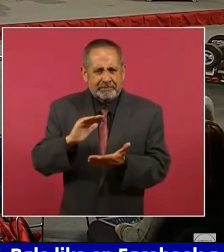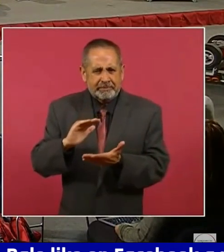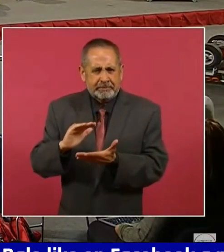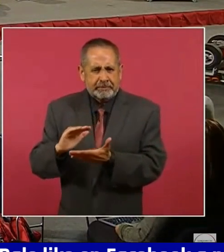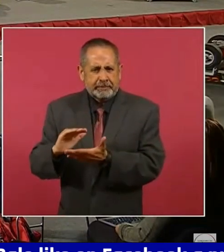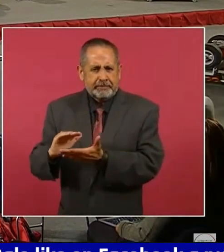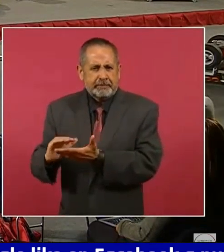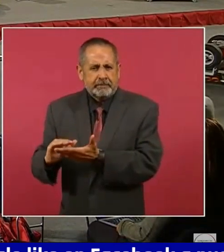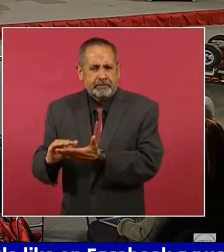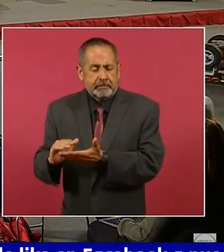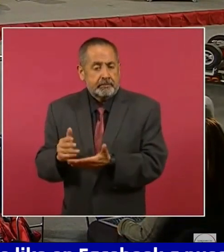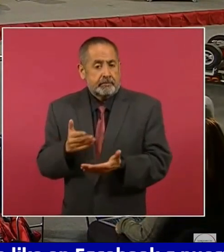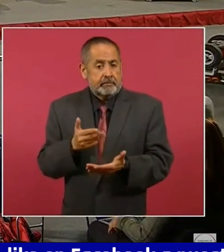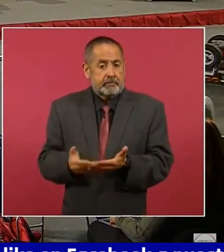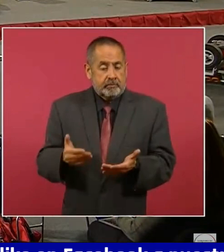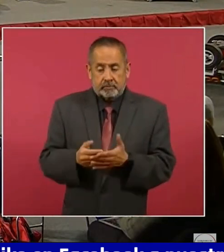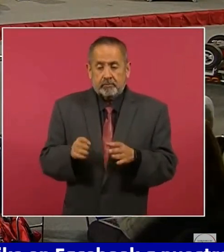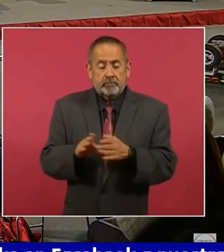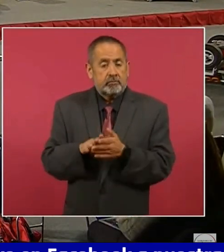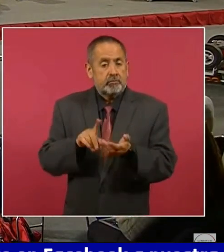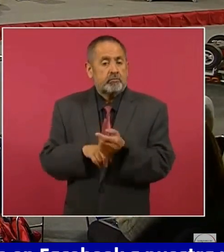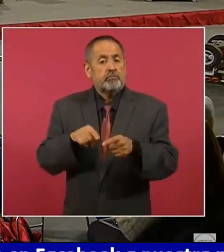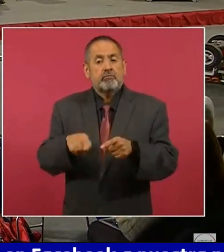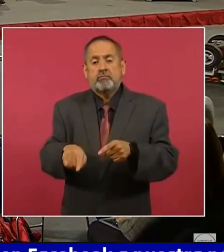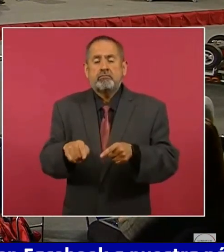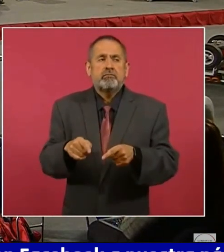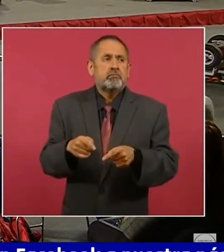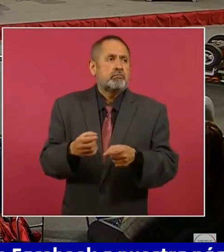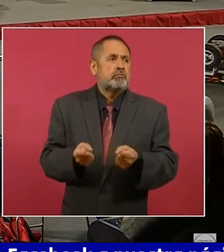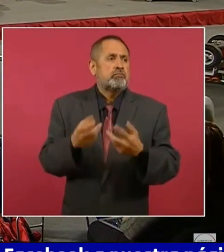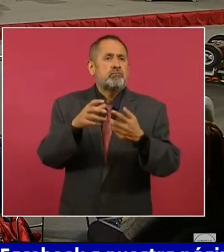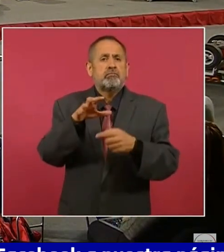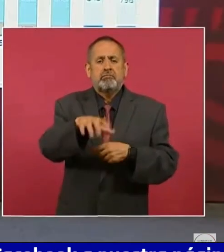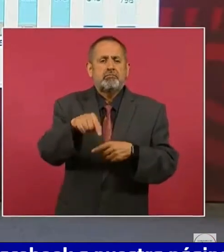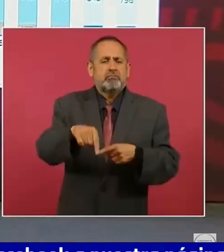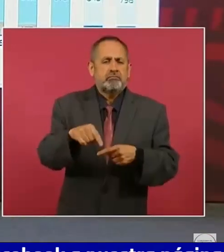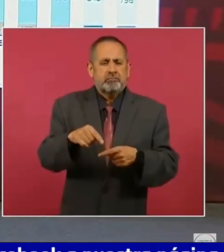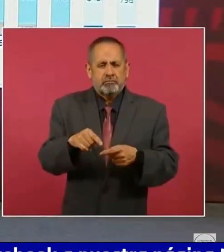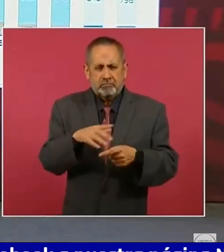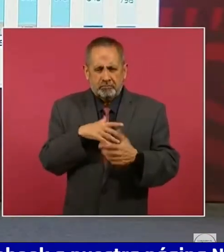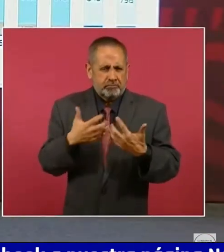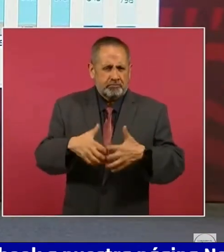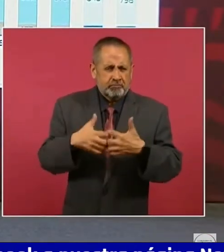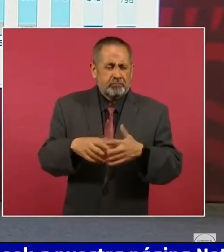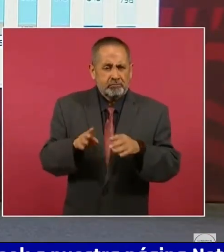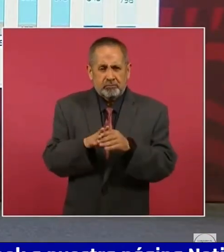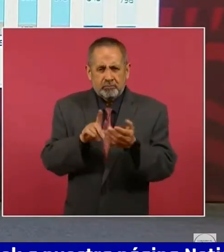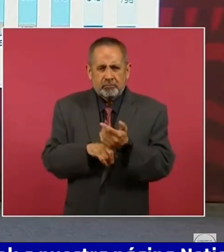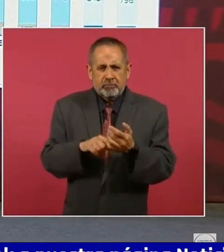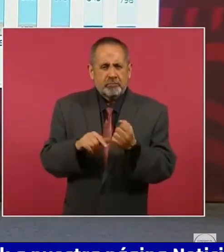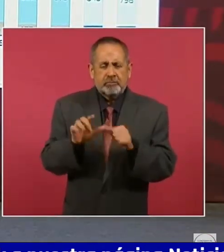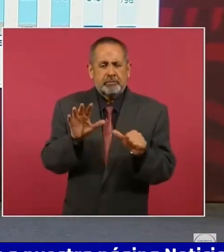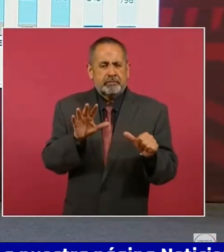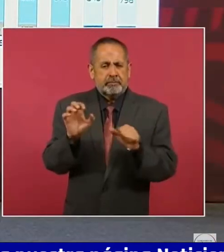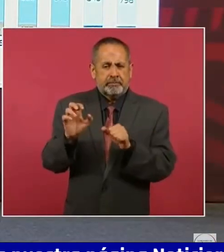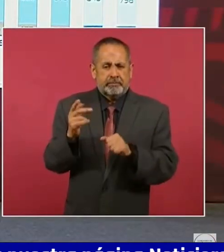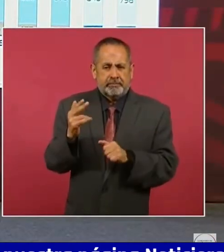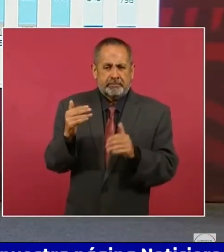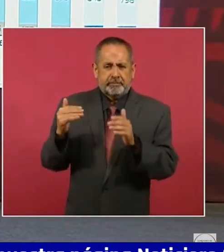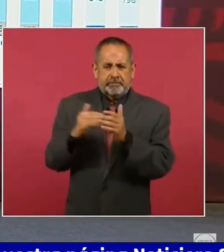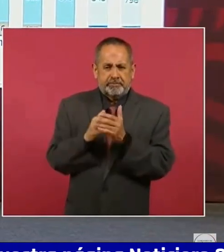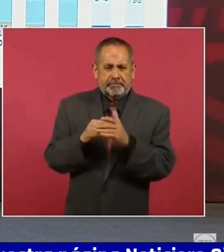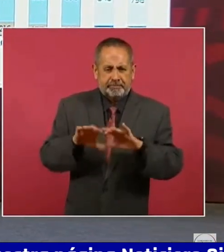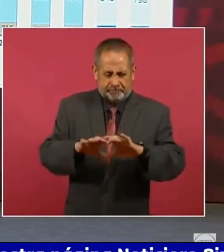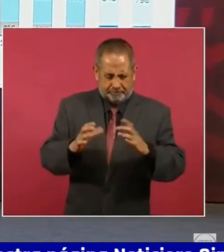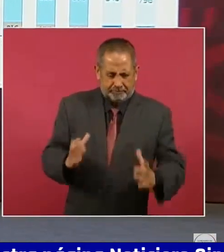hoy día Cumalozap anda produciendo, y ahí lo tenemos estabilizado, en el orden de los 625 mil